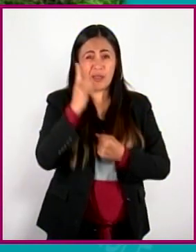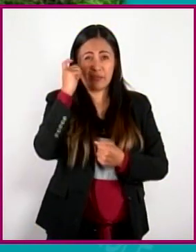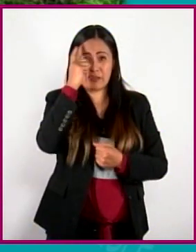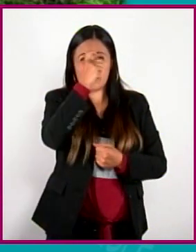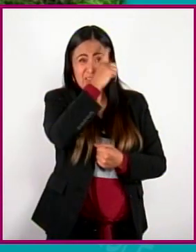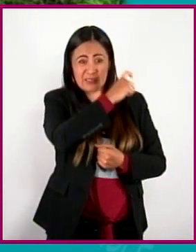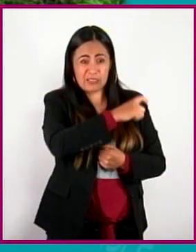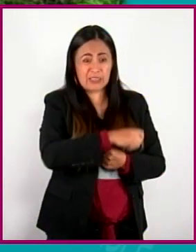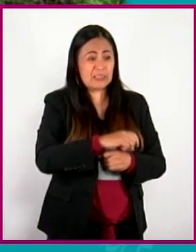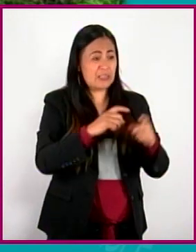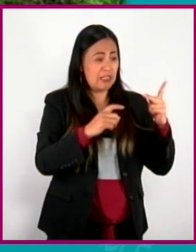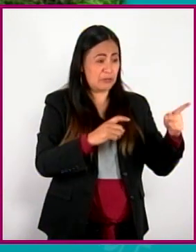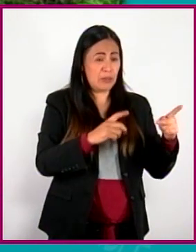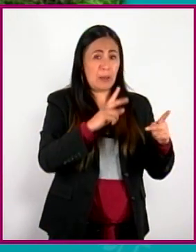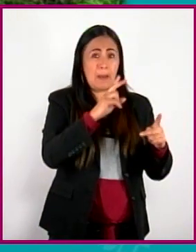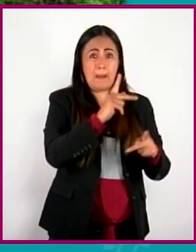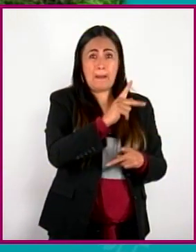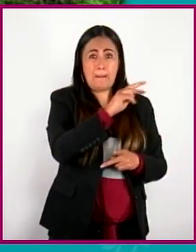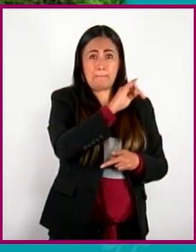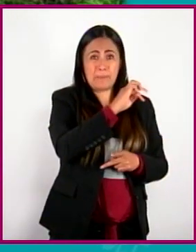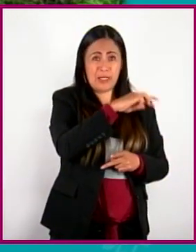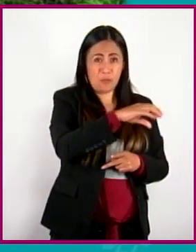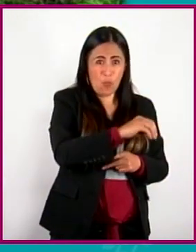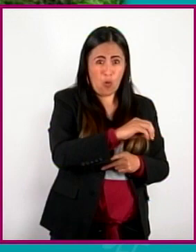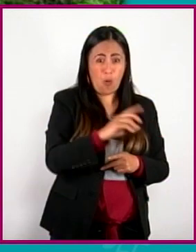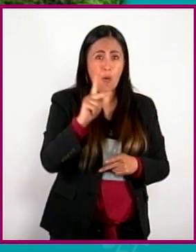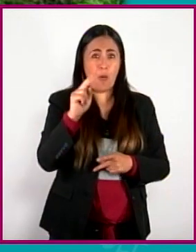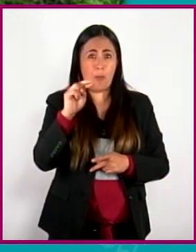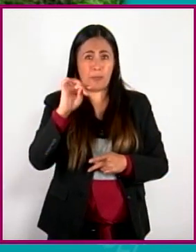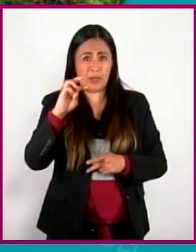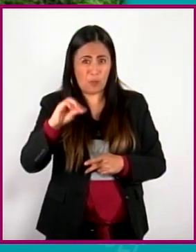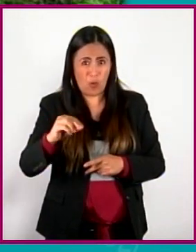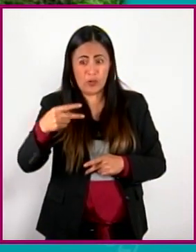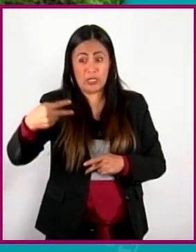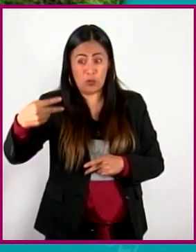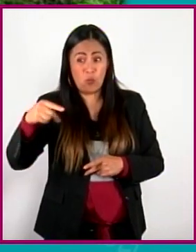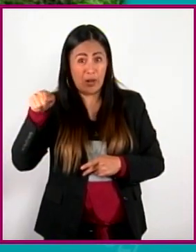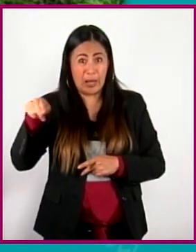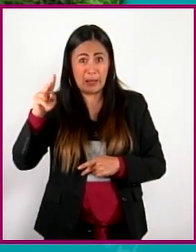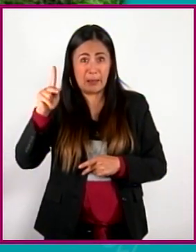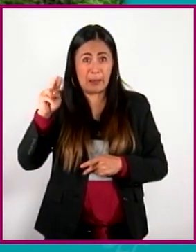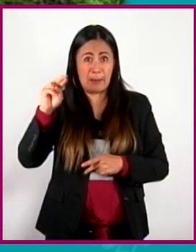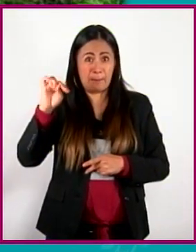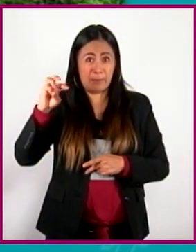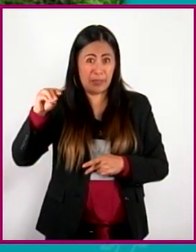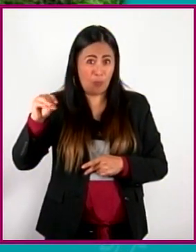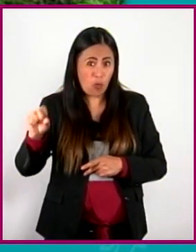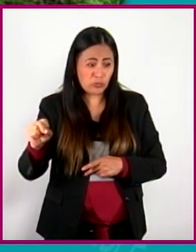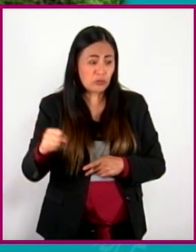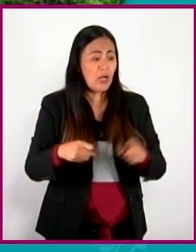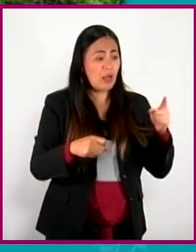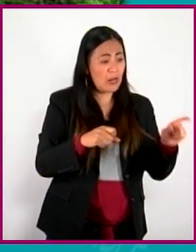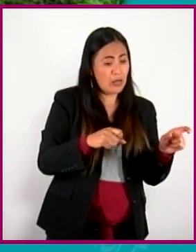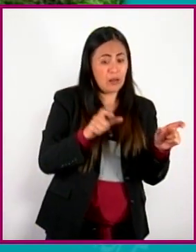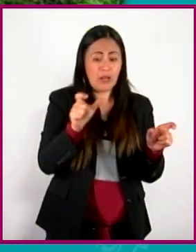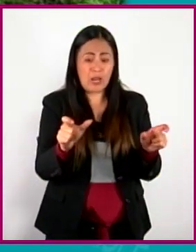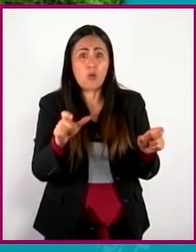que es producto de dos primos y te dicen que encuentres cuáles son esos primos que se multiplicaron para obtenerlo.